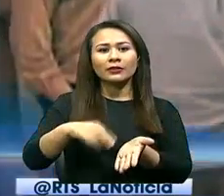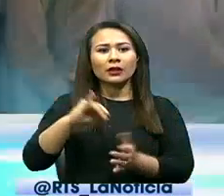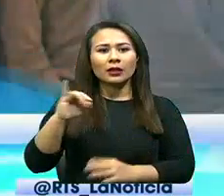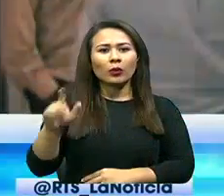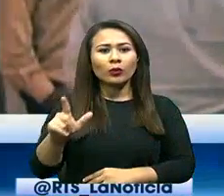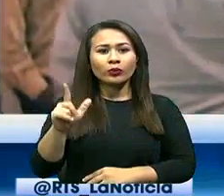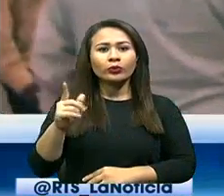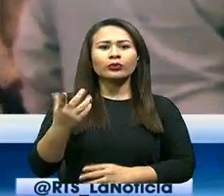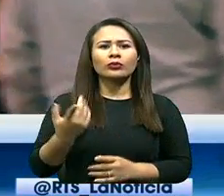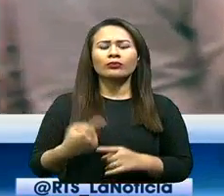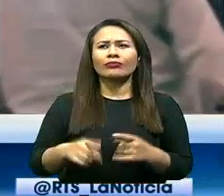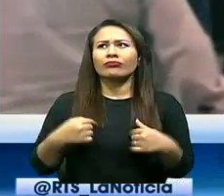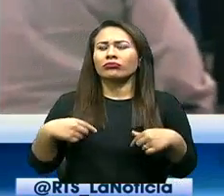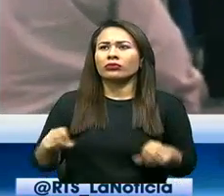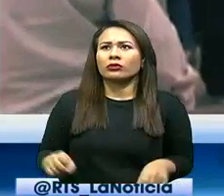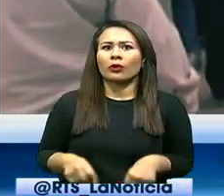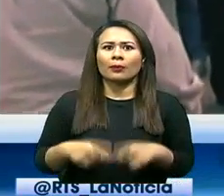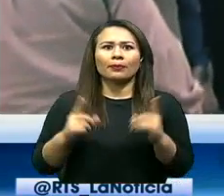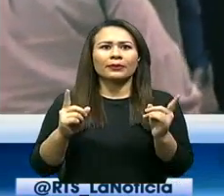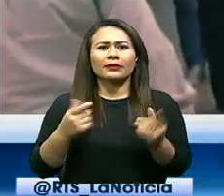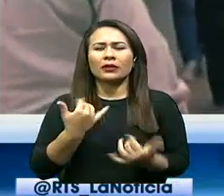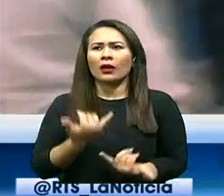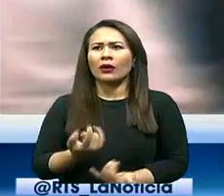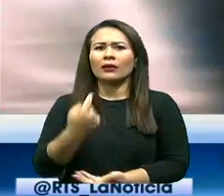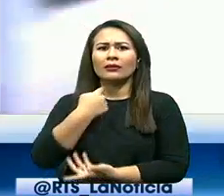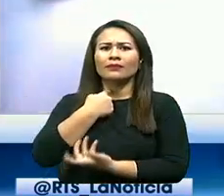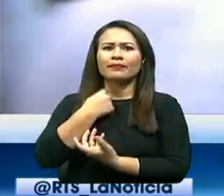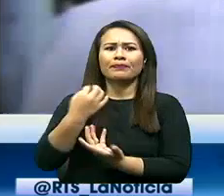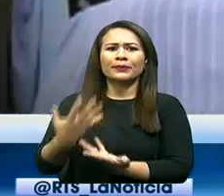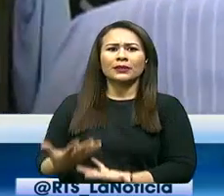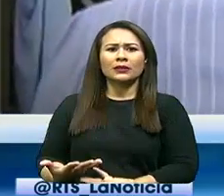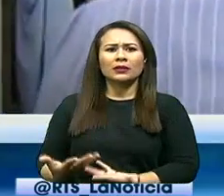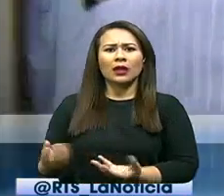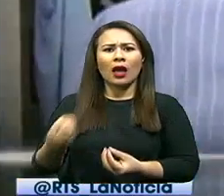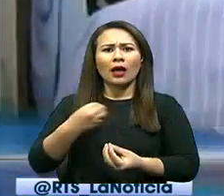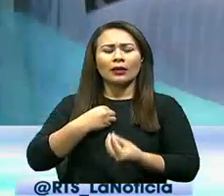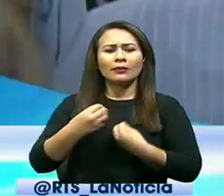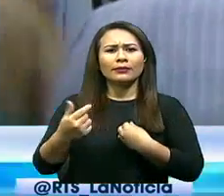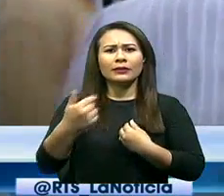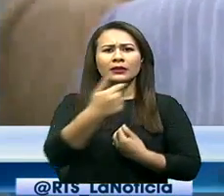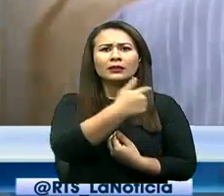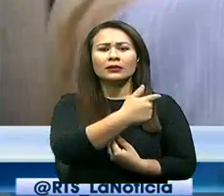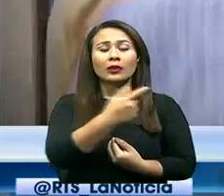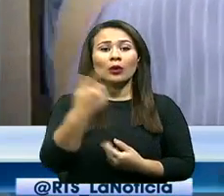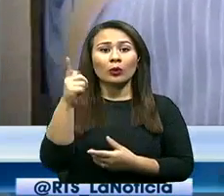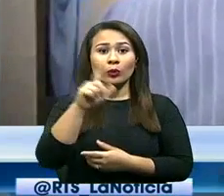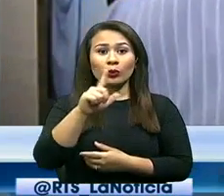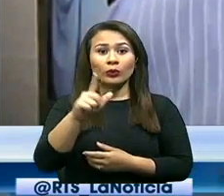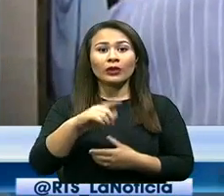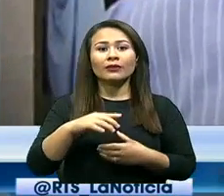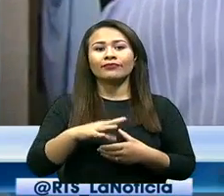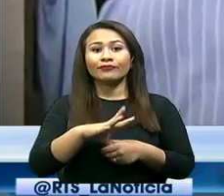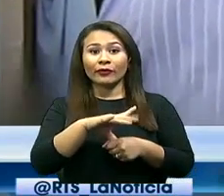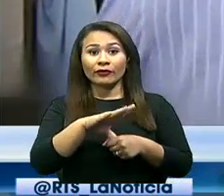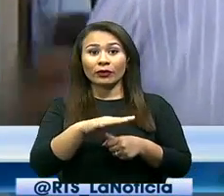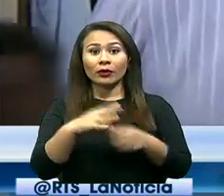se supo más de él hasta ahora. El día lunes, que fue feriado en Guayaquil, ha salido con un